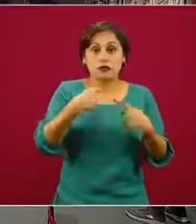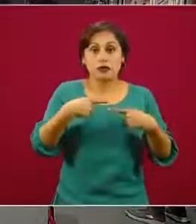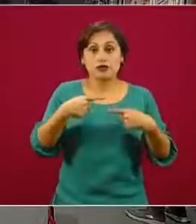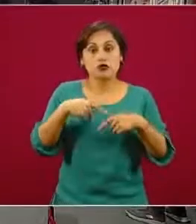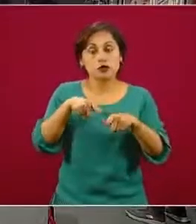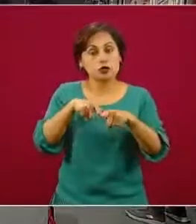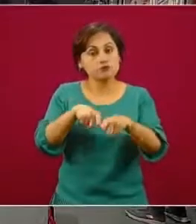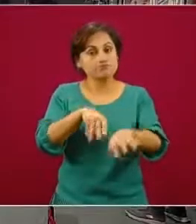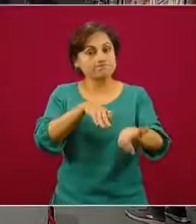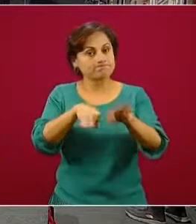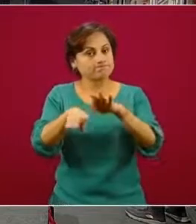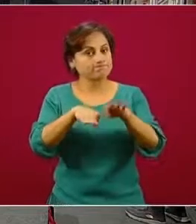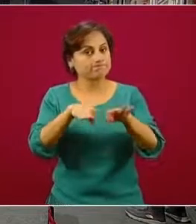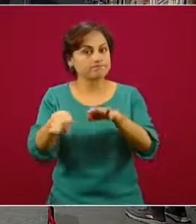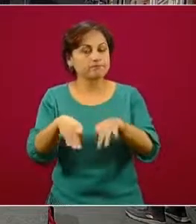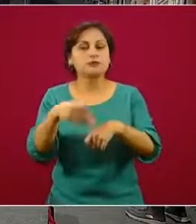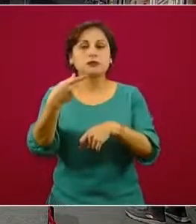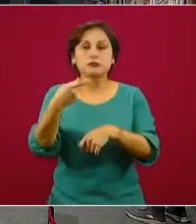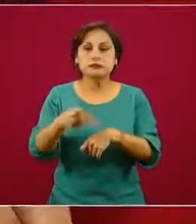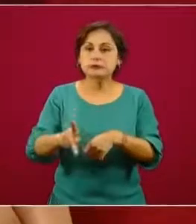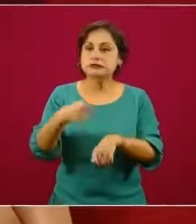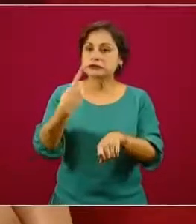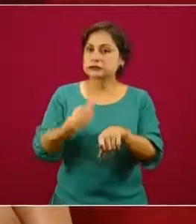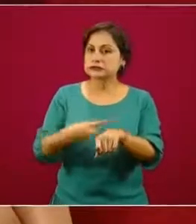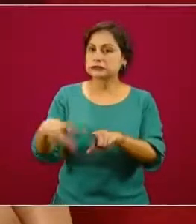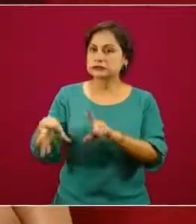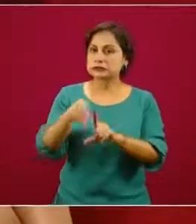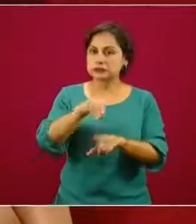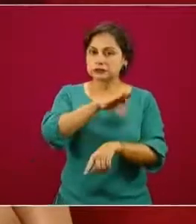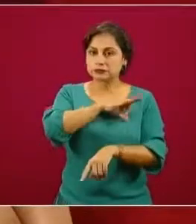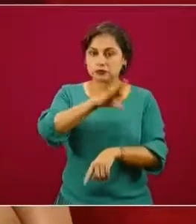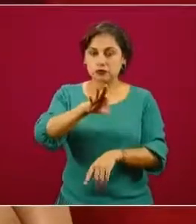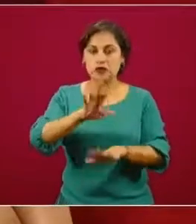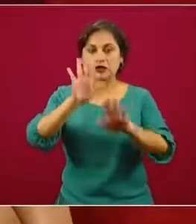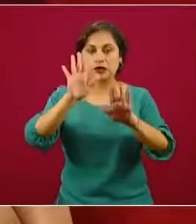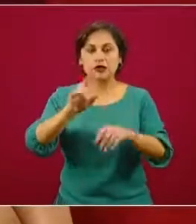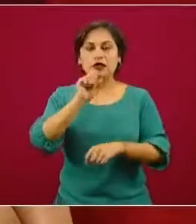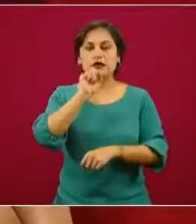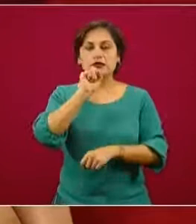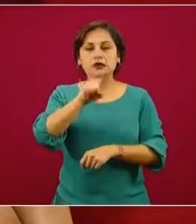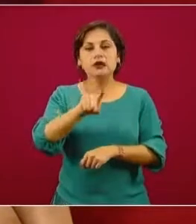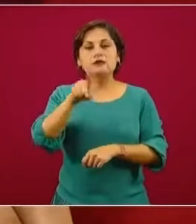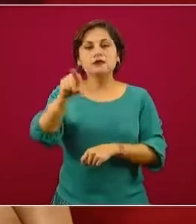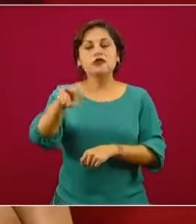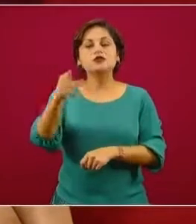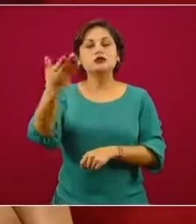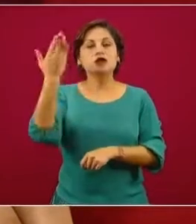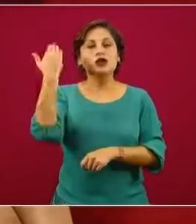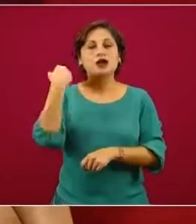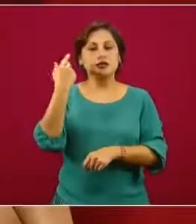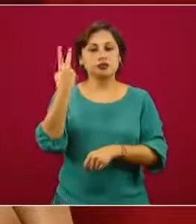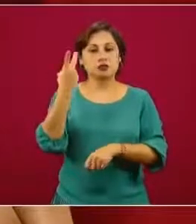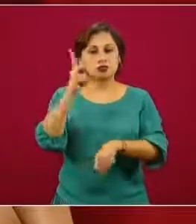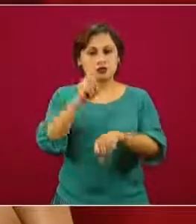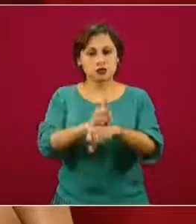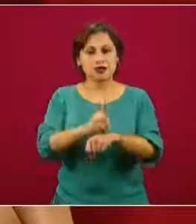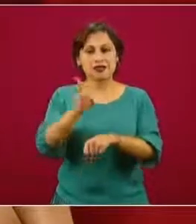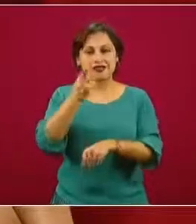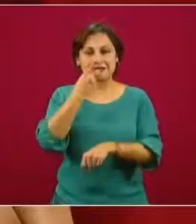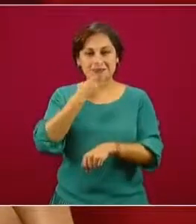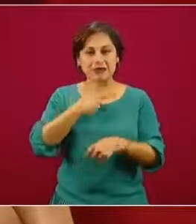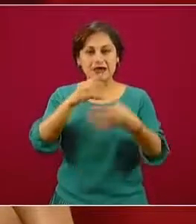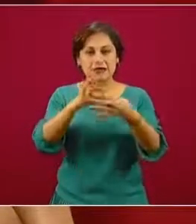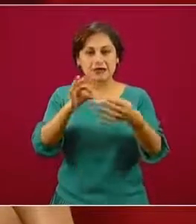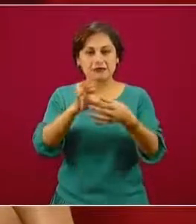Y esto ligado a la presentación que hizo hace 2 días del tipo de qué se hace con los materiales tóxicos. Entiendo que eso era